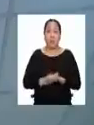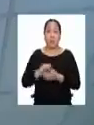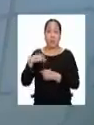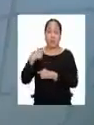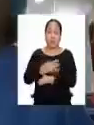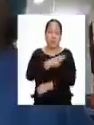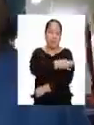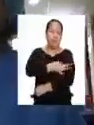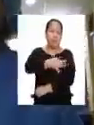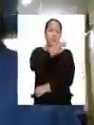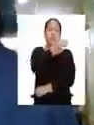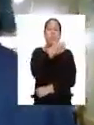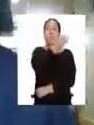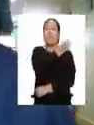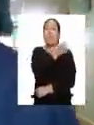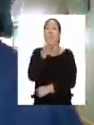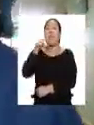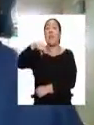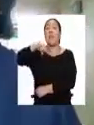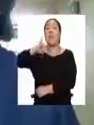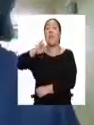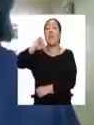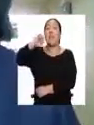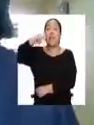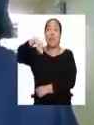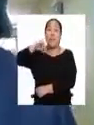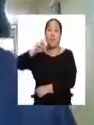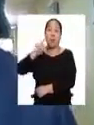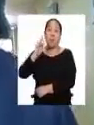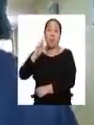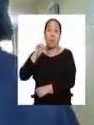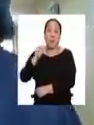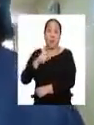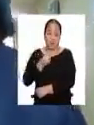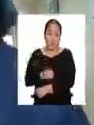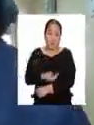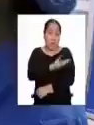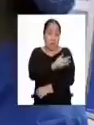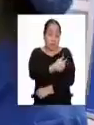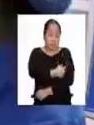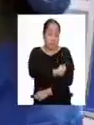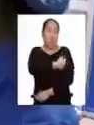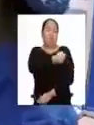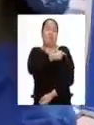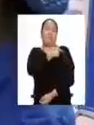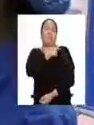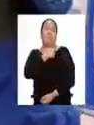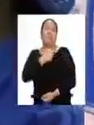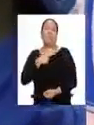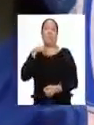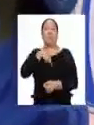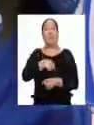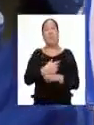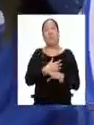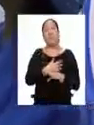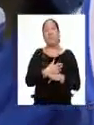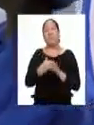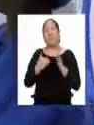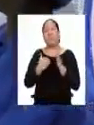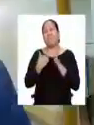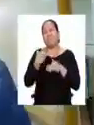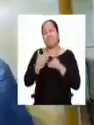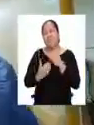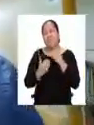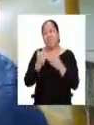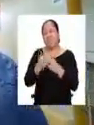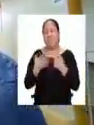reciben transfusiones. Estas quimioterapias que se administran tienen que ser directamente a la vena. Y eso es un procedimiento de por sí para un niño